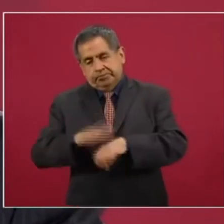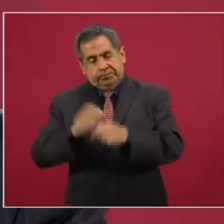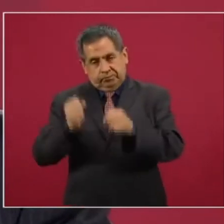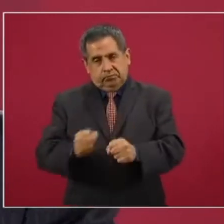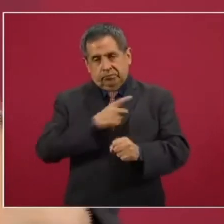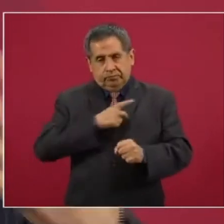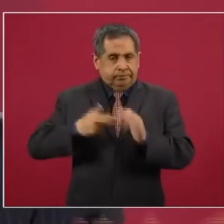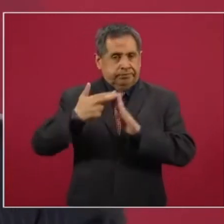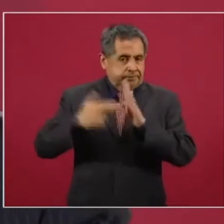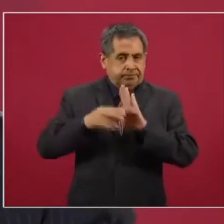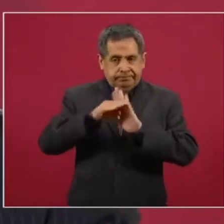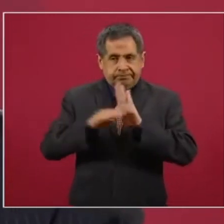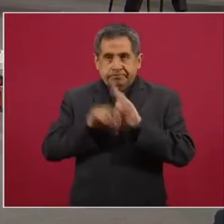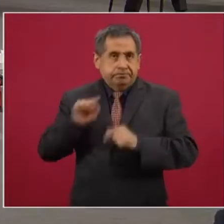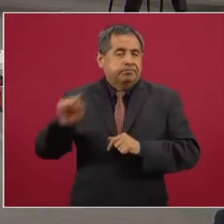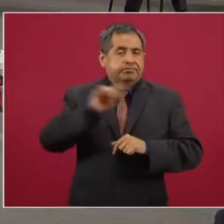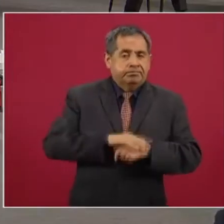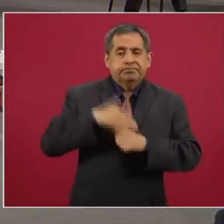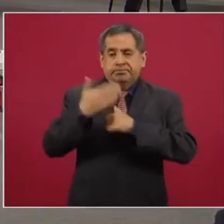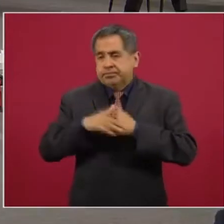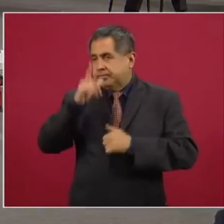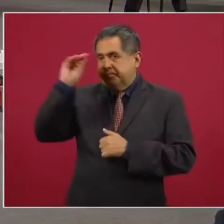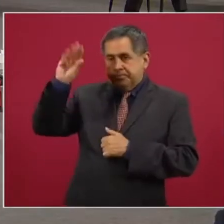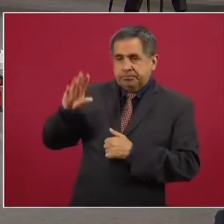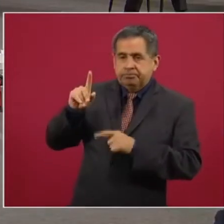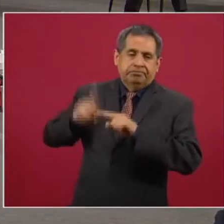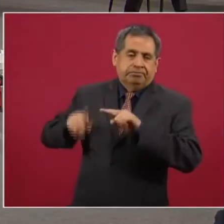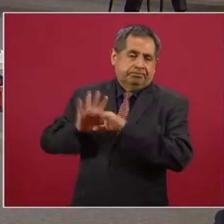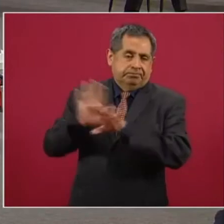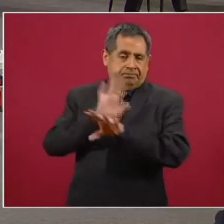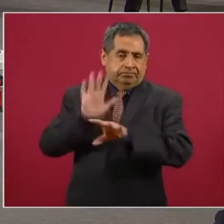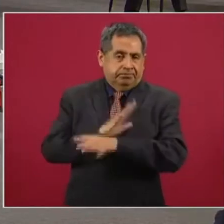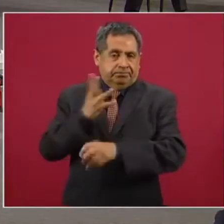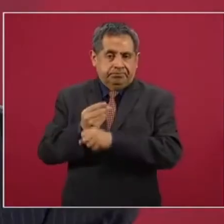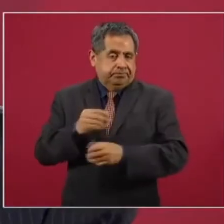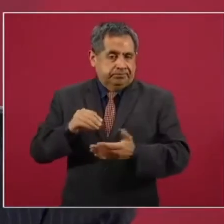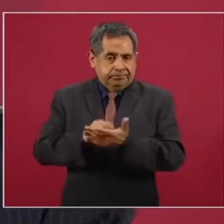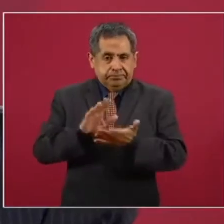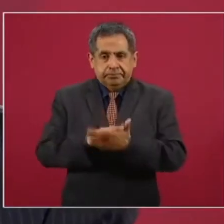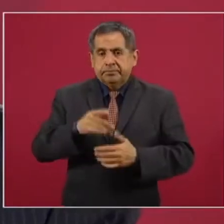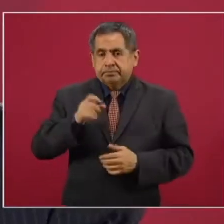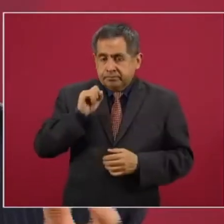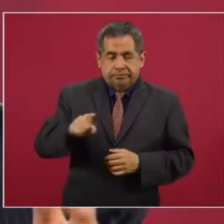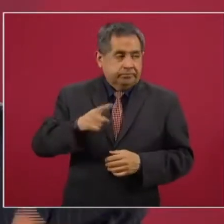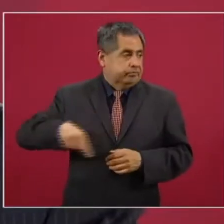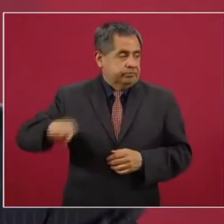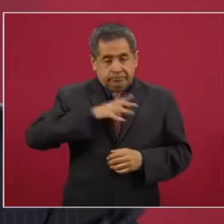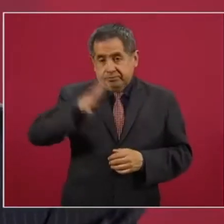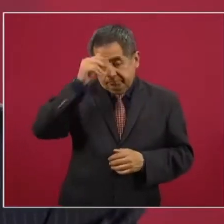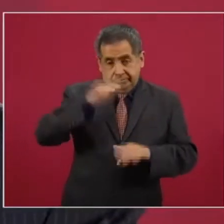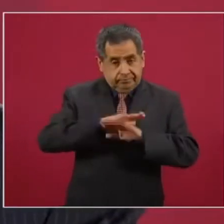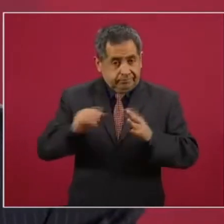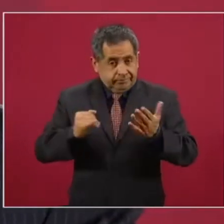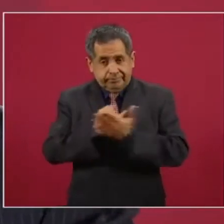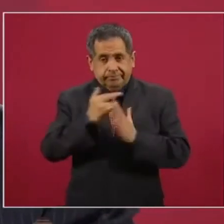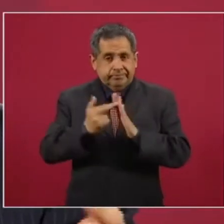sanitaria. Estaremos actualizando el semáforo COVID y, como está escrito, documentado, acordado, establecido en el